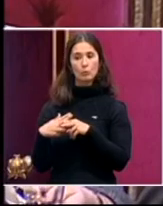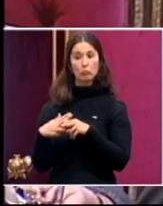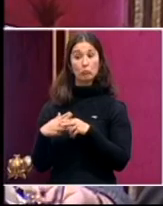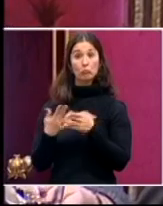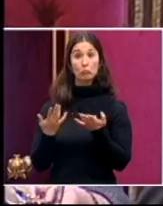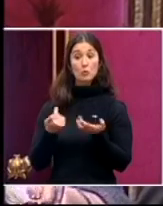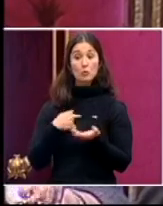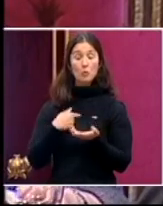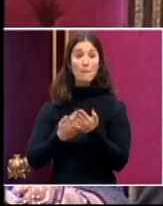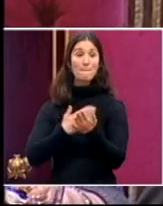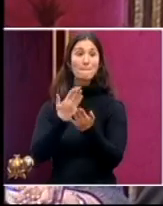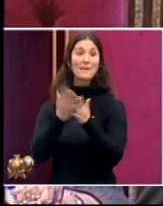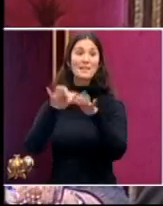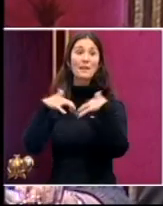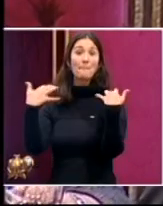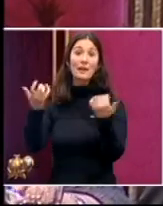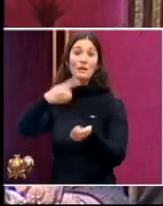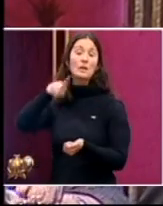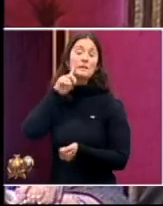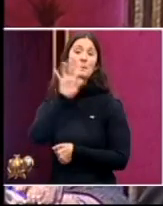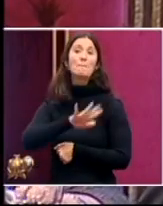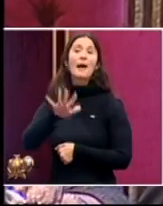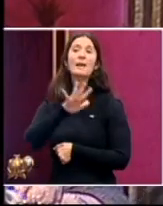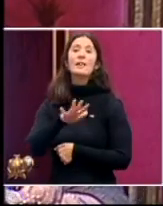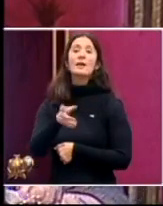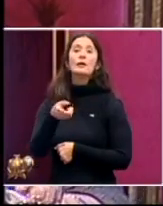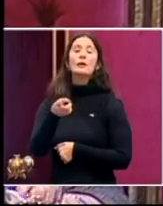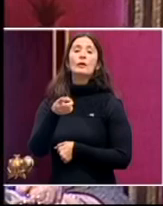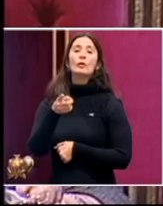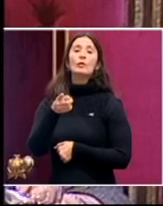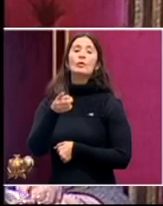que yo le iba a pedir al Pleno, si les parece, que se lean en